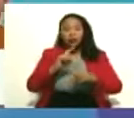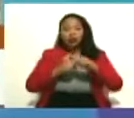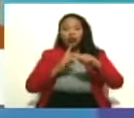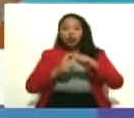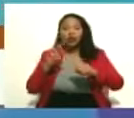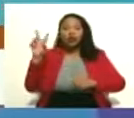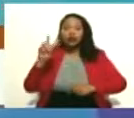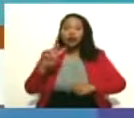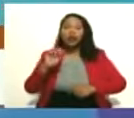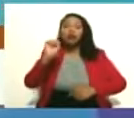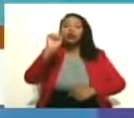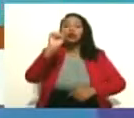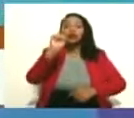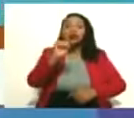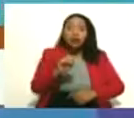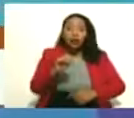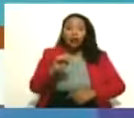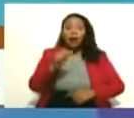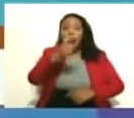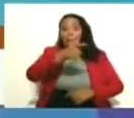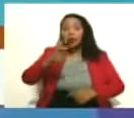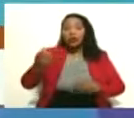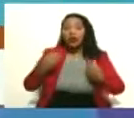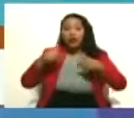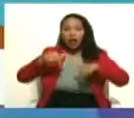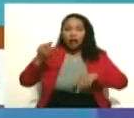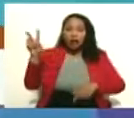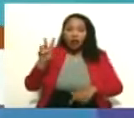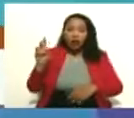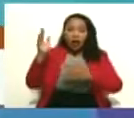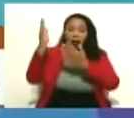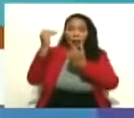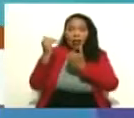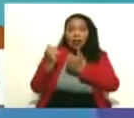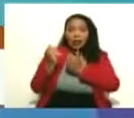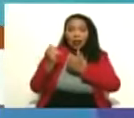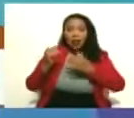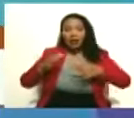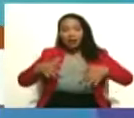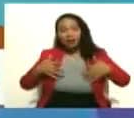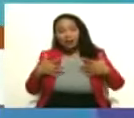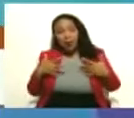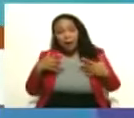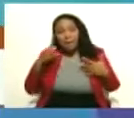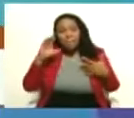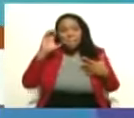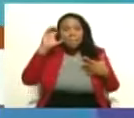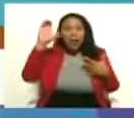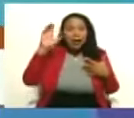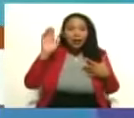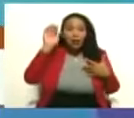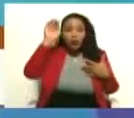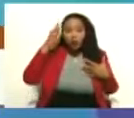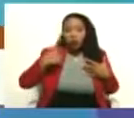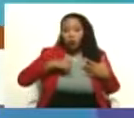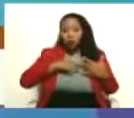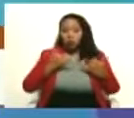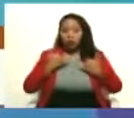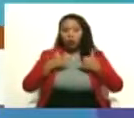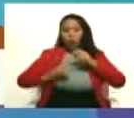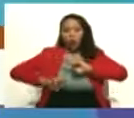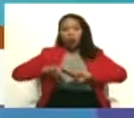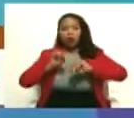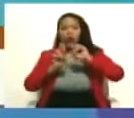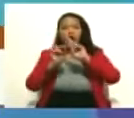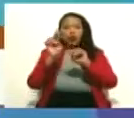sí a los venezolanos y a las venezolanas, a la esperanza y a la alegría de un país mejor que vamos a construir cuando nuestro mapa siga